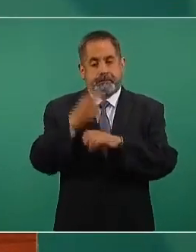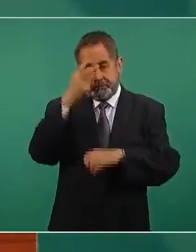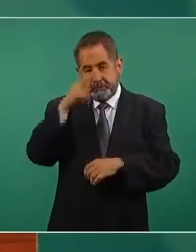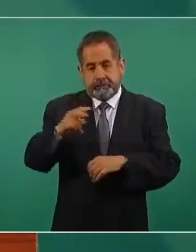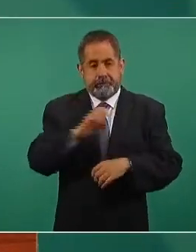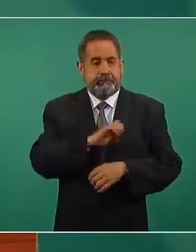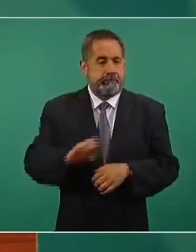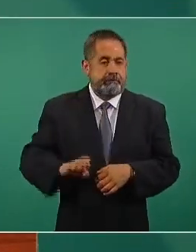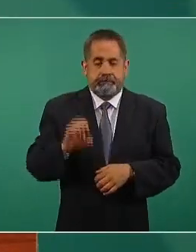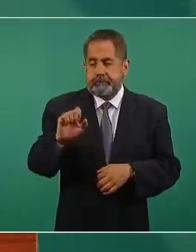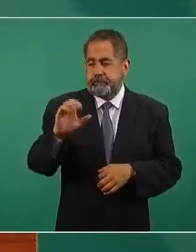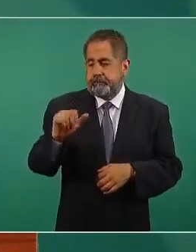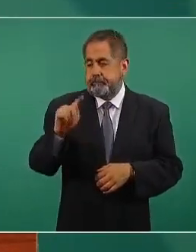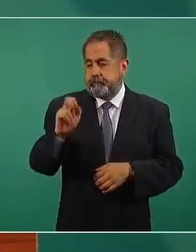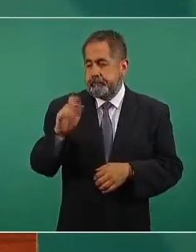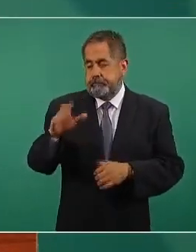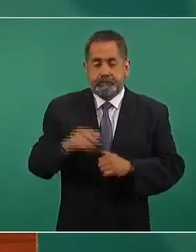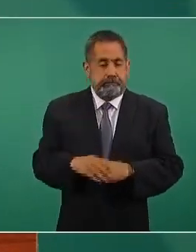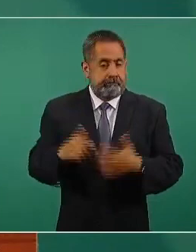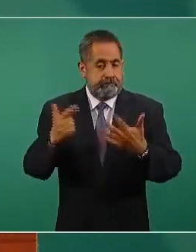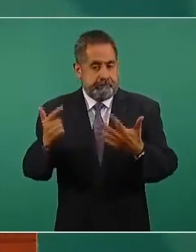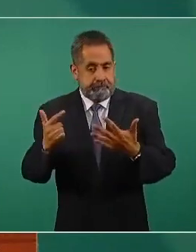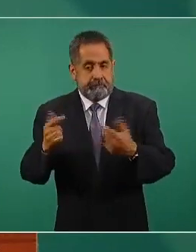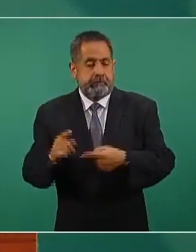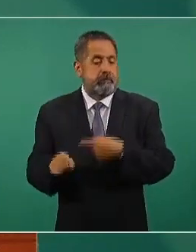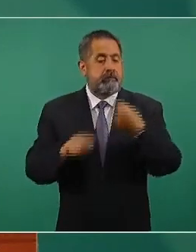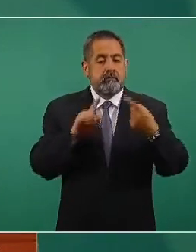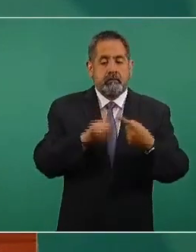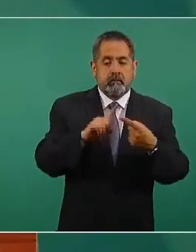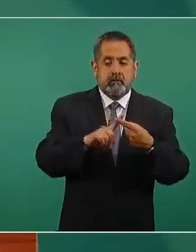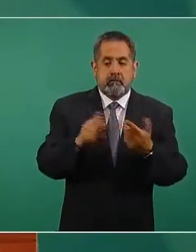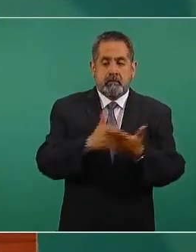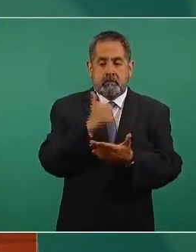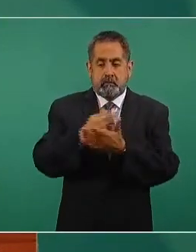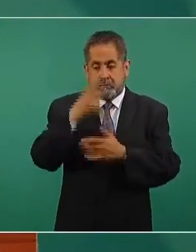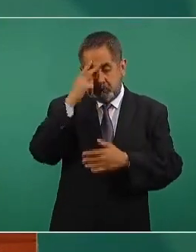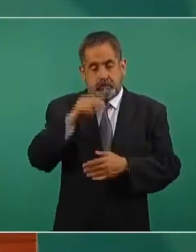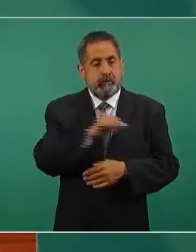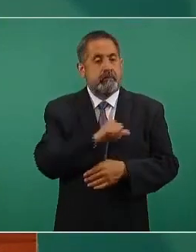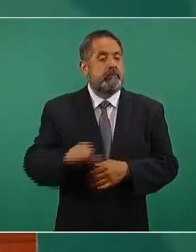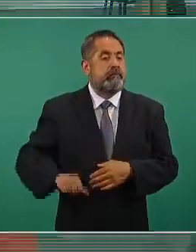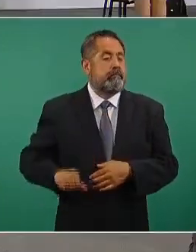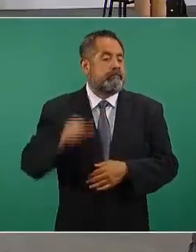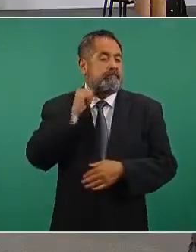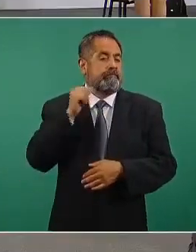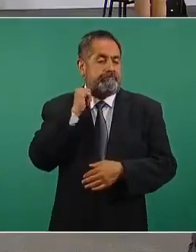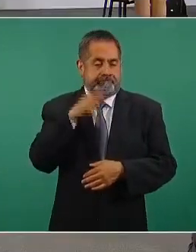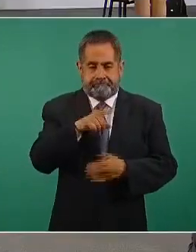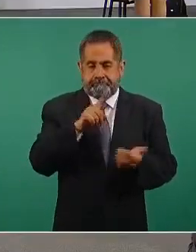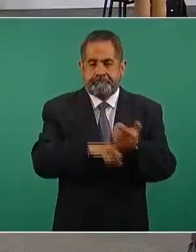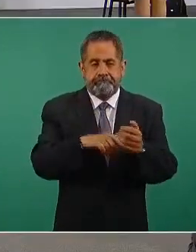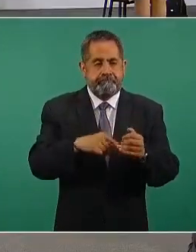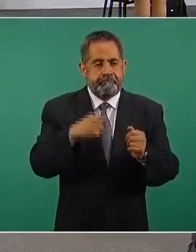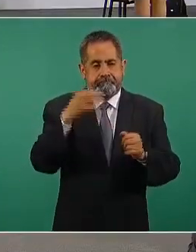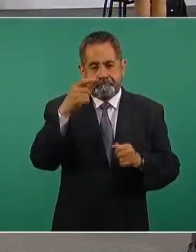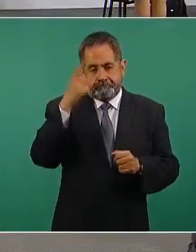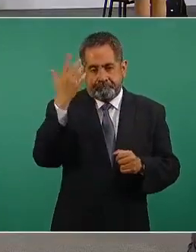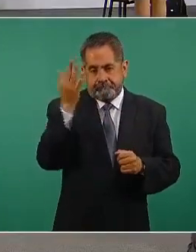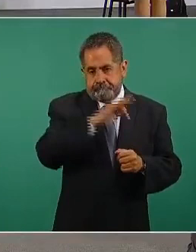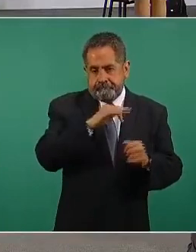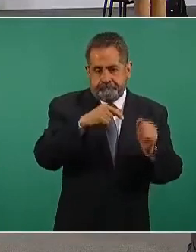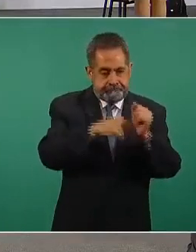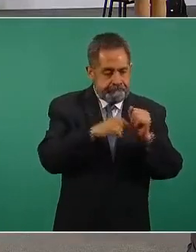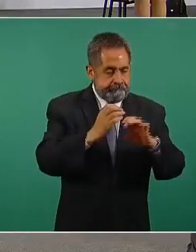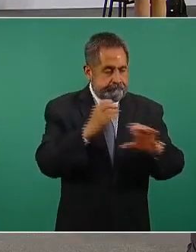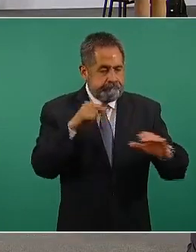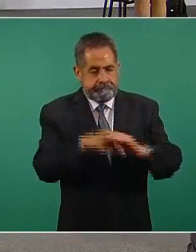de Ecatepec, 7 de ellos, y uno en la Ciudad de México, en la alcaldía Azcapotzalco.